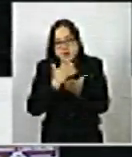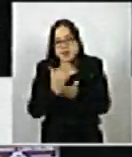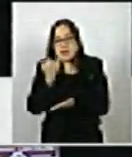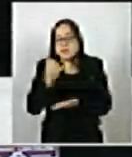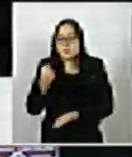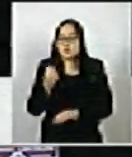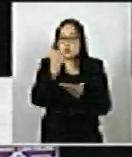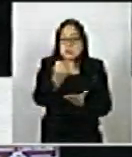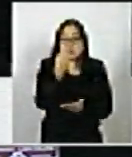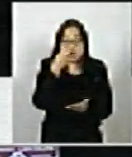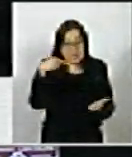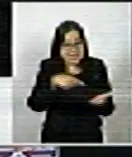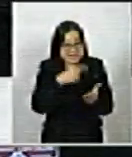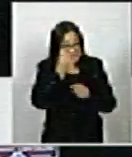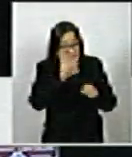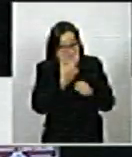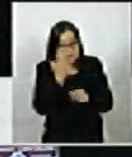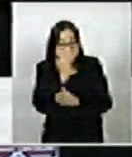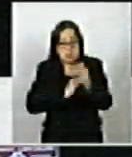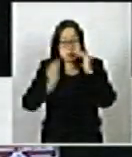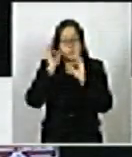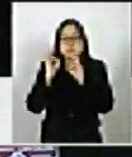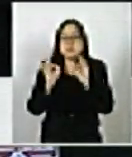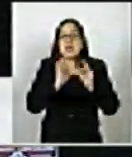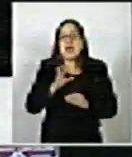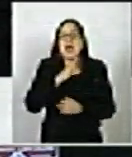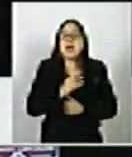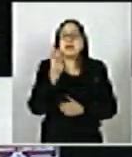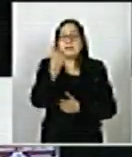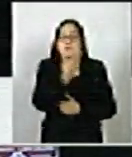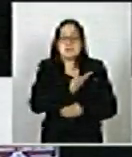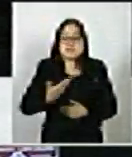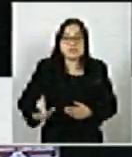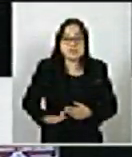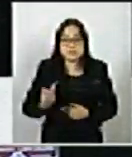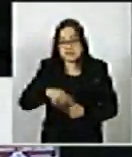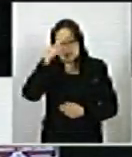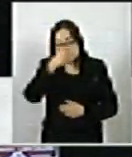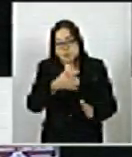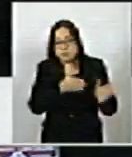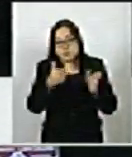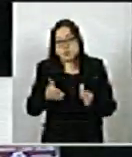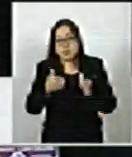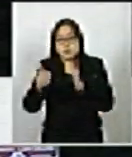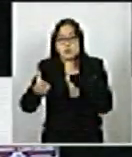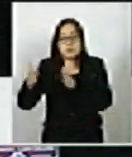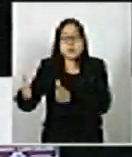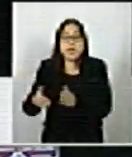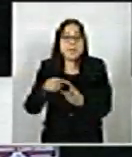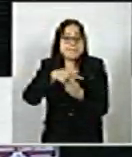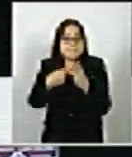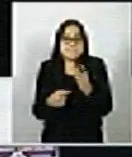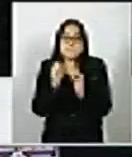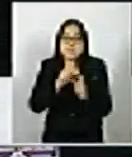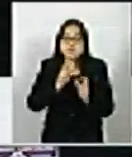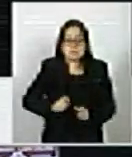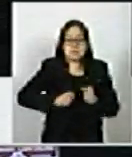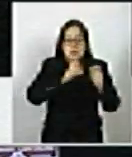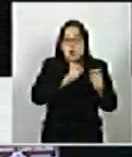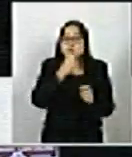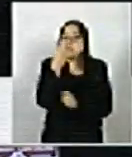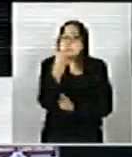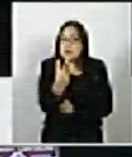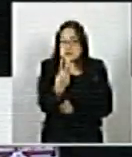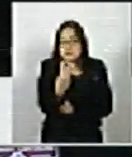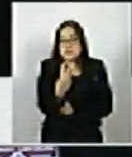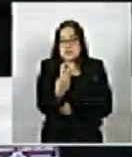exitosa que se gestaron tres presidentes a la repubblica consecutivos por ese cargo incluso